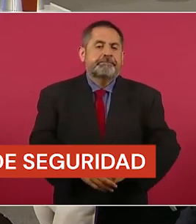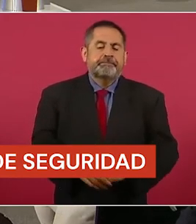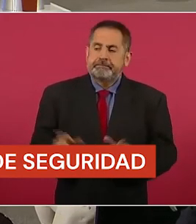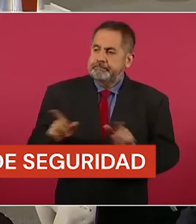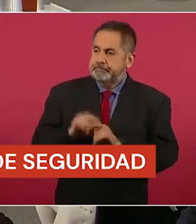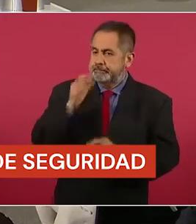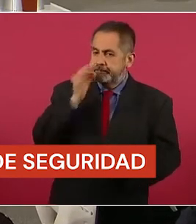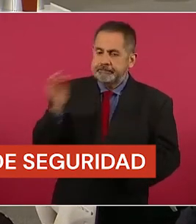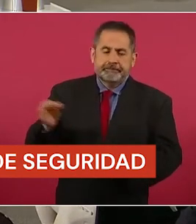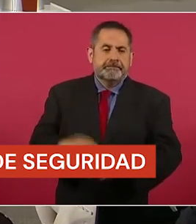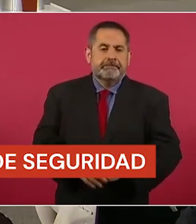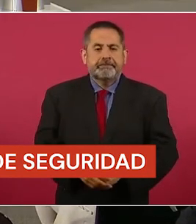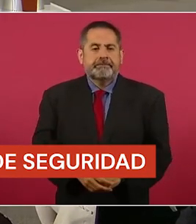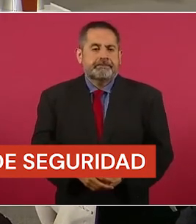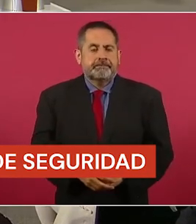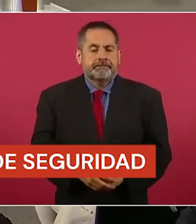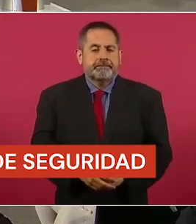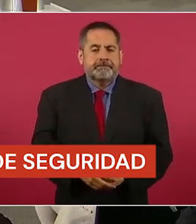Gracias.